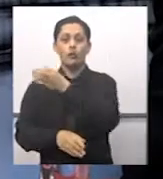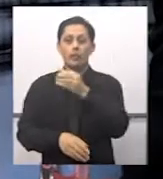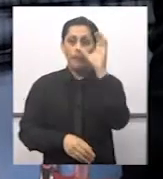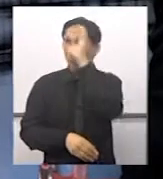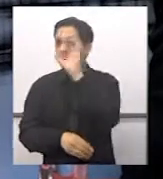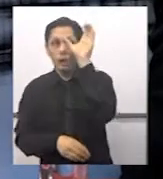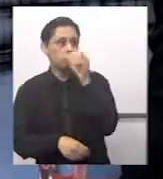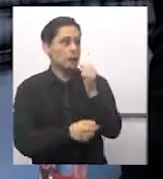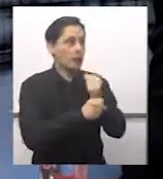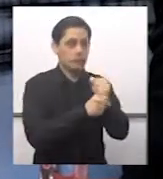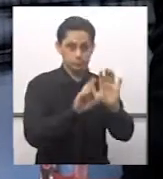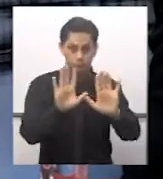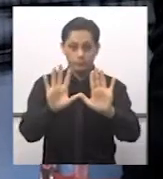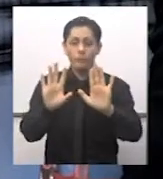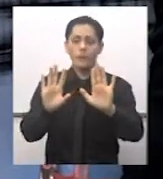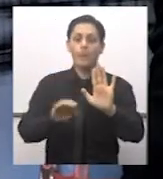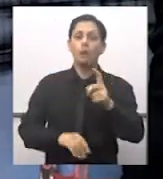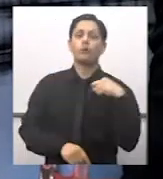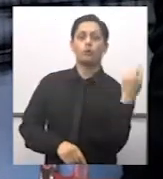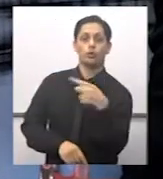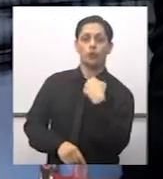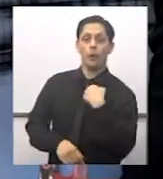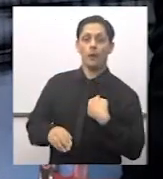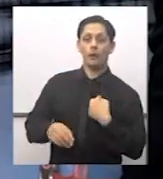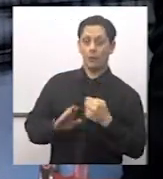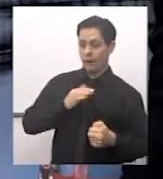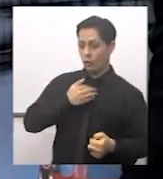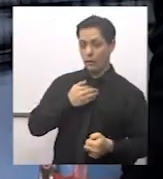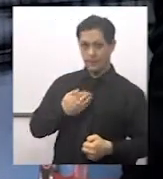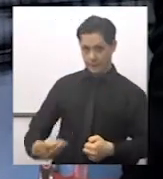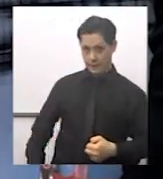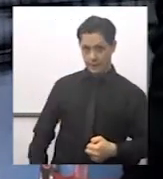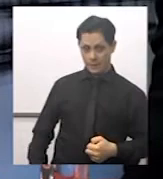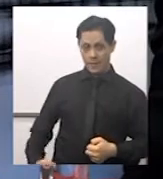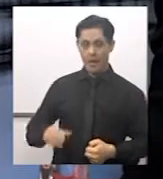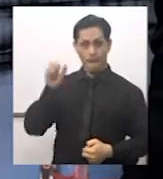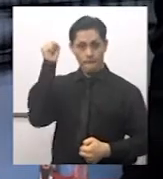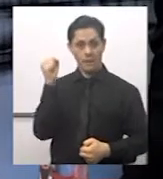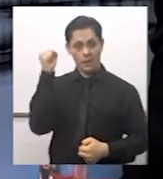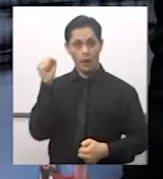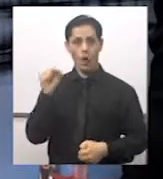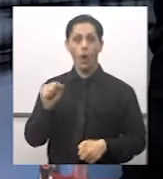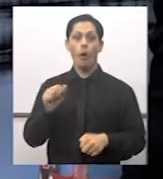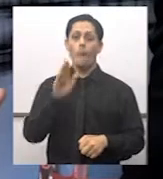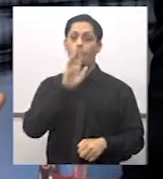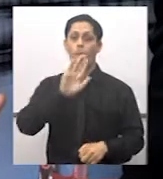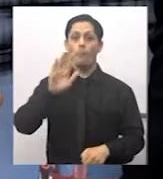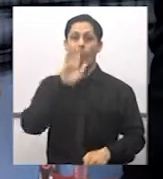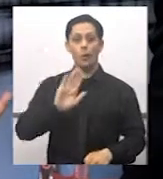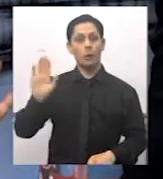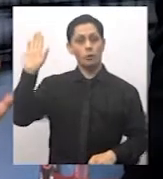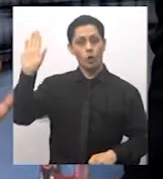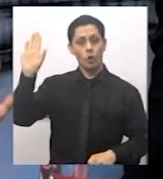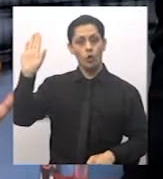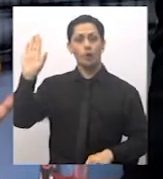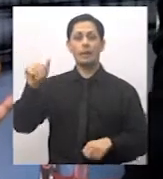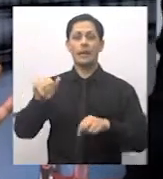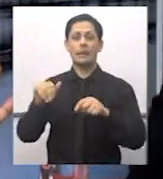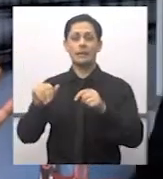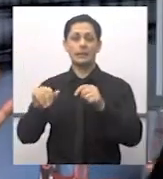prometió para la región que de las 36.000 viviendas que faltan, se van a construir a lo menos 20.000, y